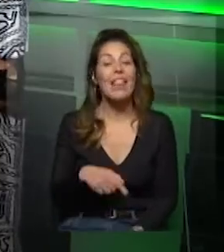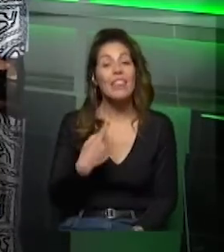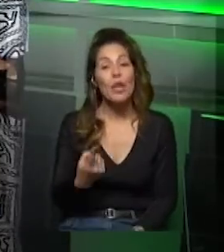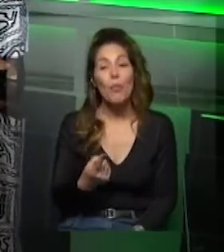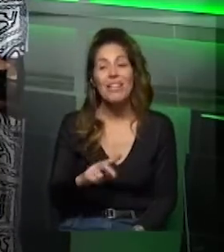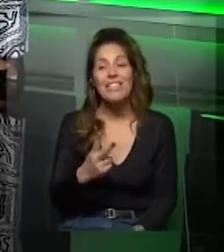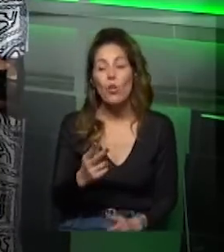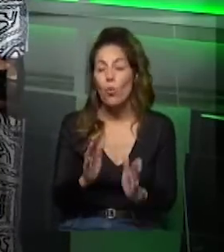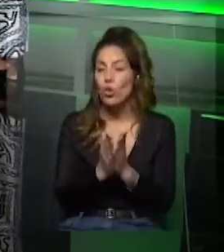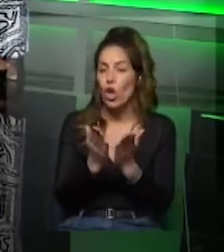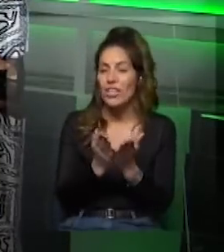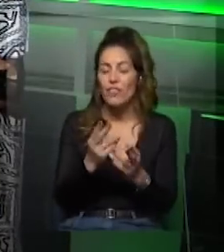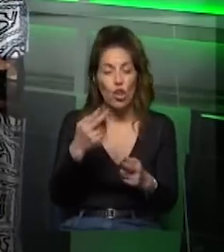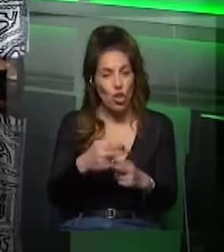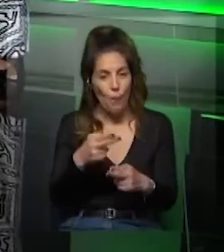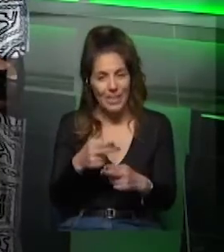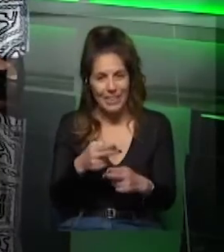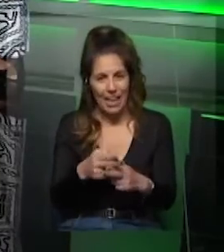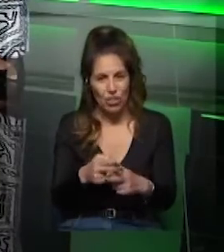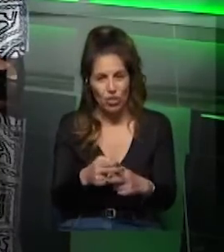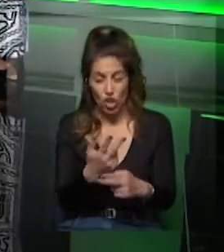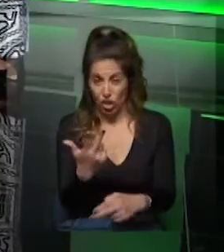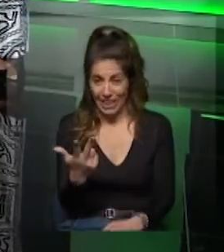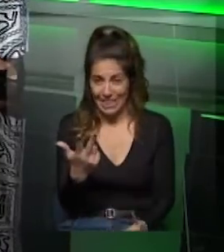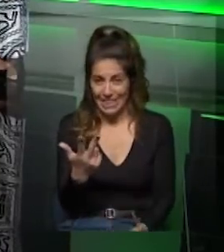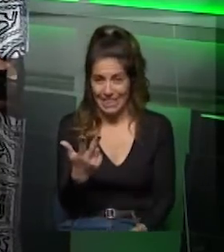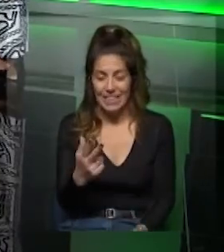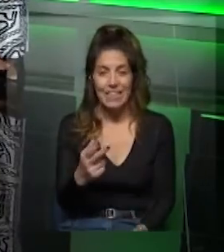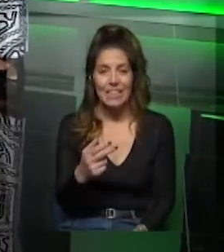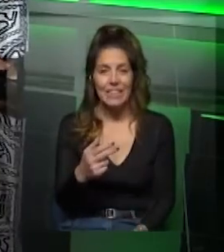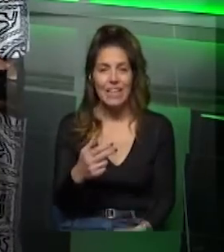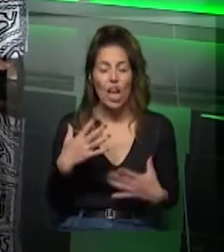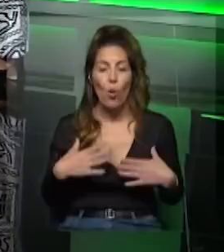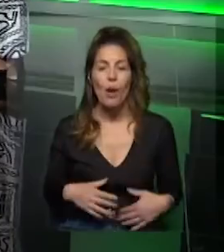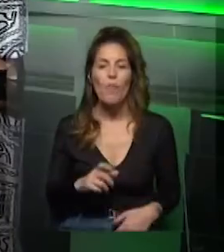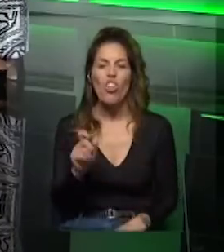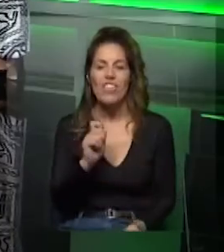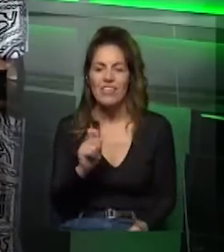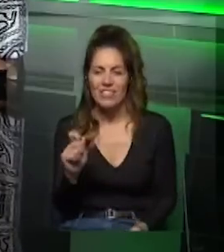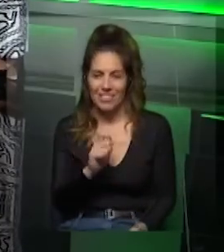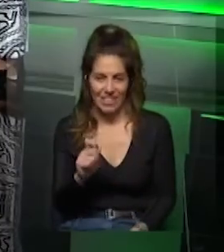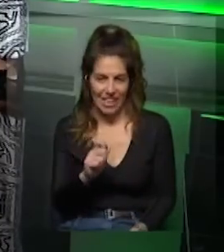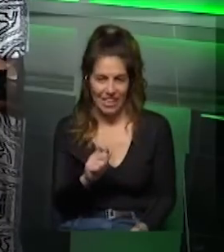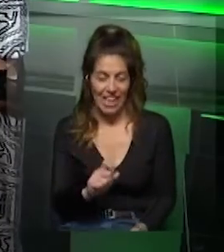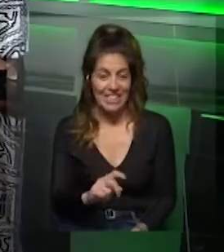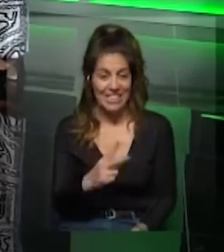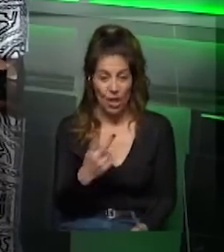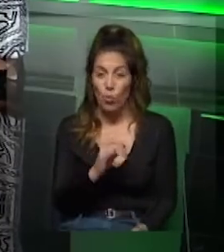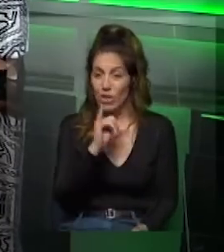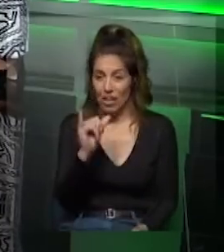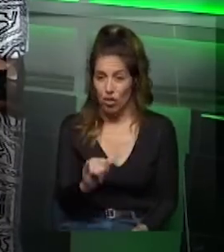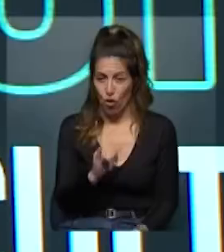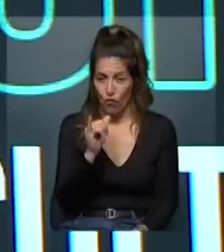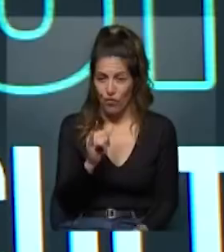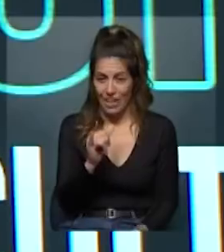al al segundo nominado son es una tarna son tres en el cuerpo de quién en el cuerpo de quién es la segunda novela